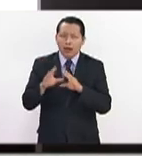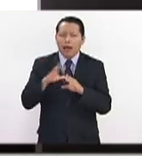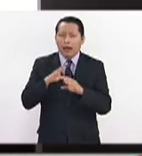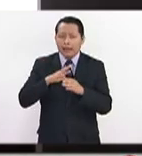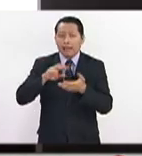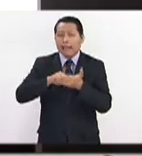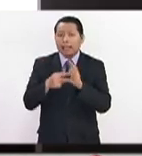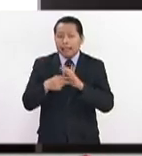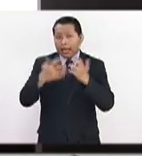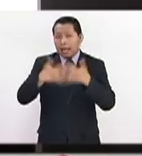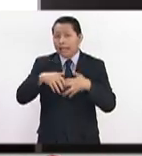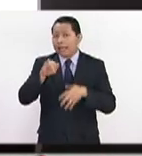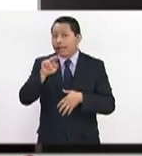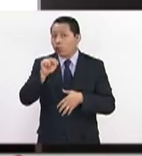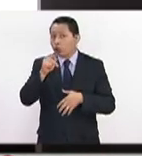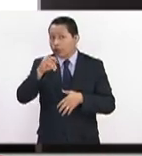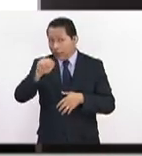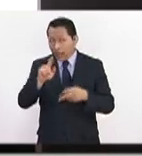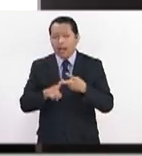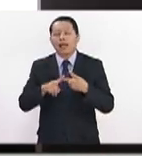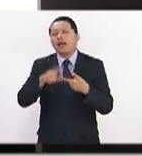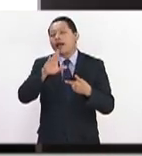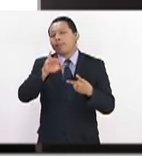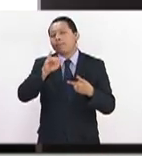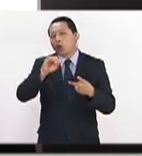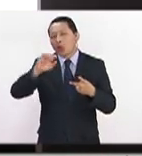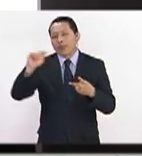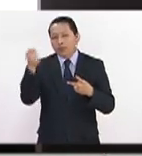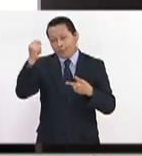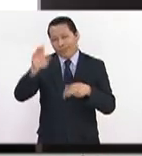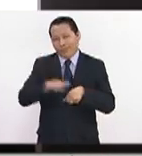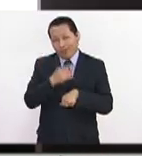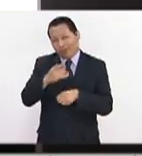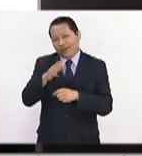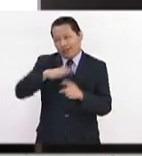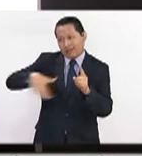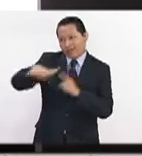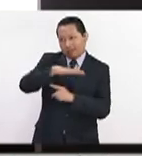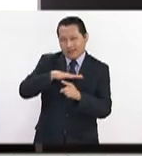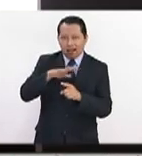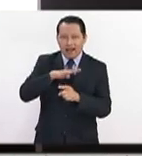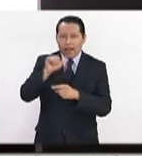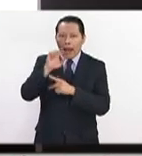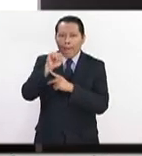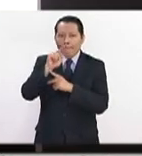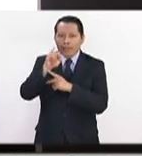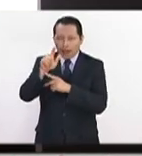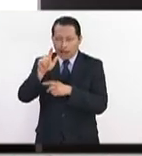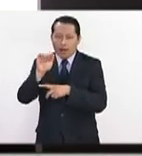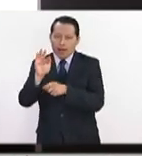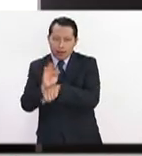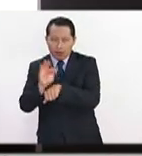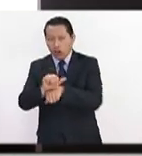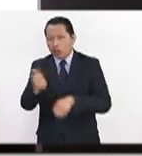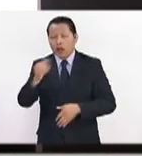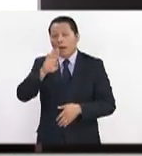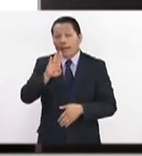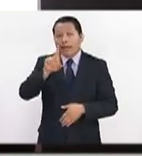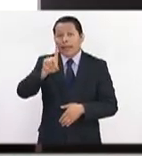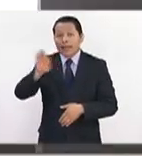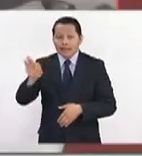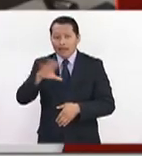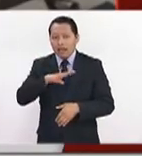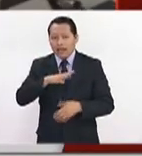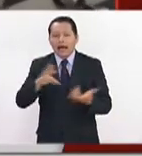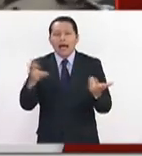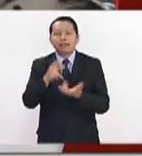ingeniería industrial, a nuestra gente de ingeniería biotecnológica por los estudios de impacto ambiental. También está BDF, que es quien hace NIVEA,